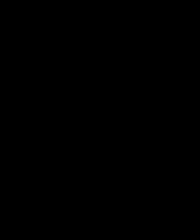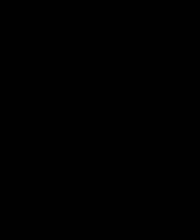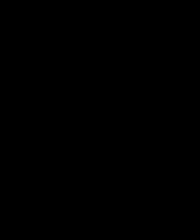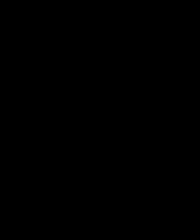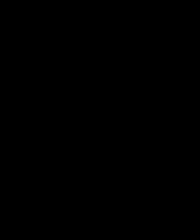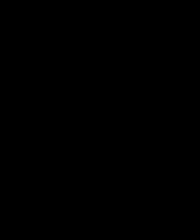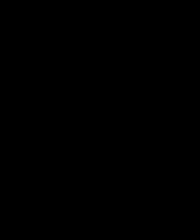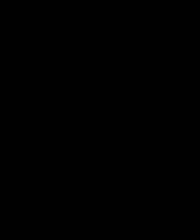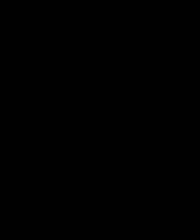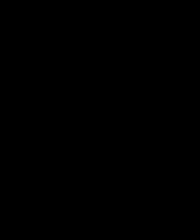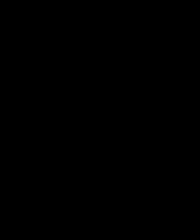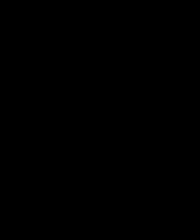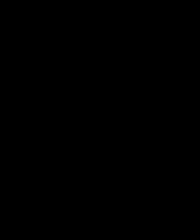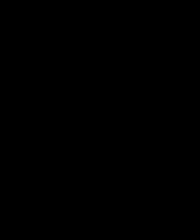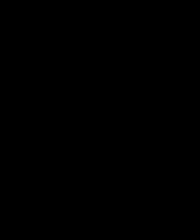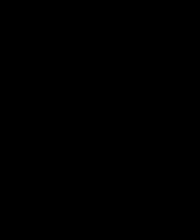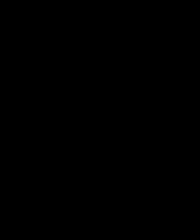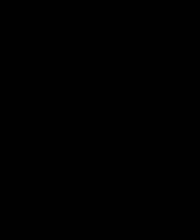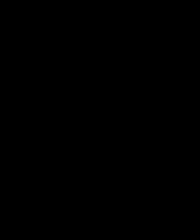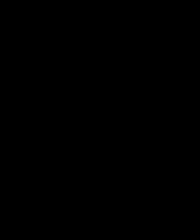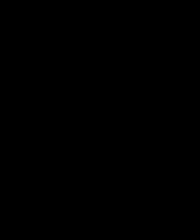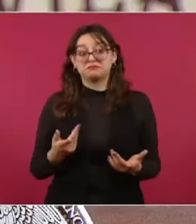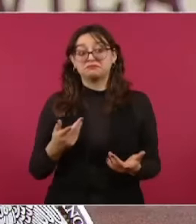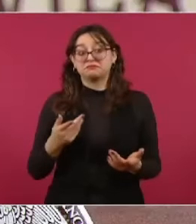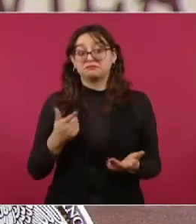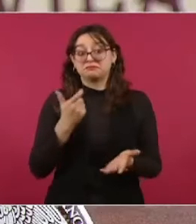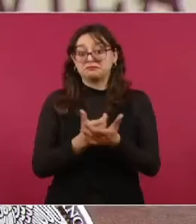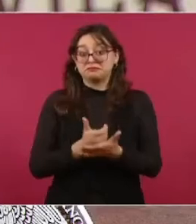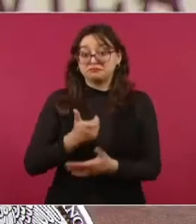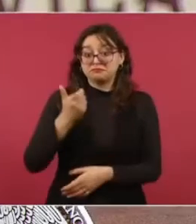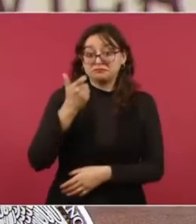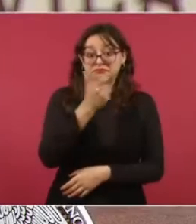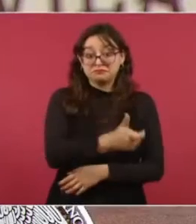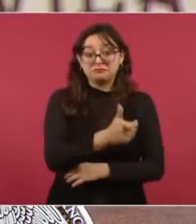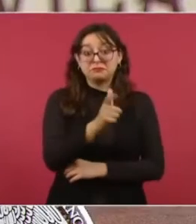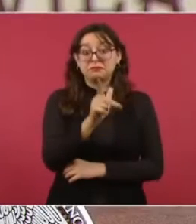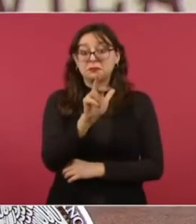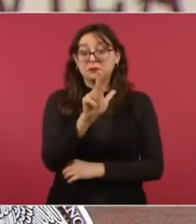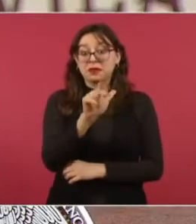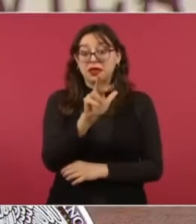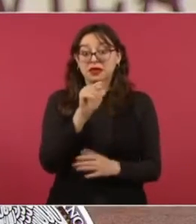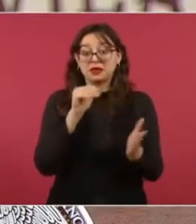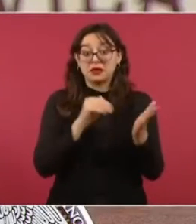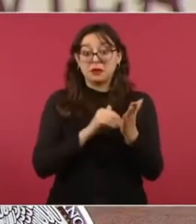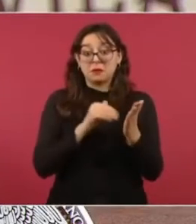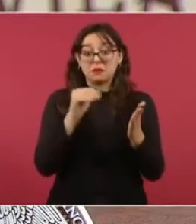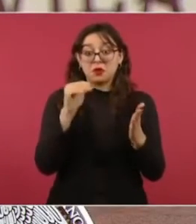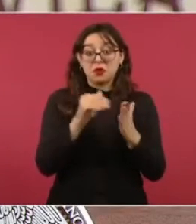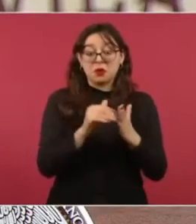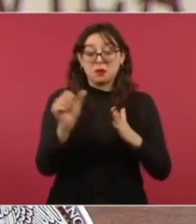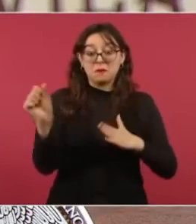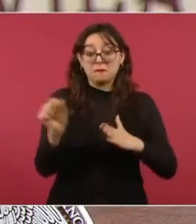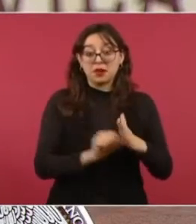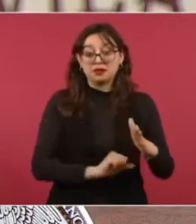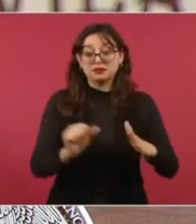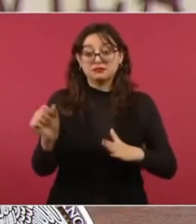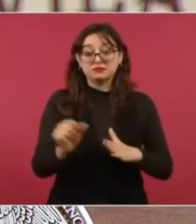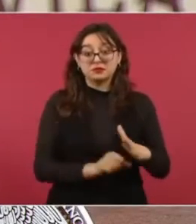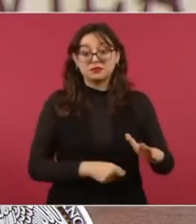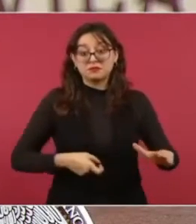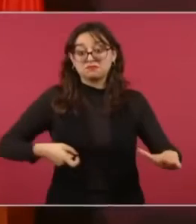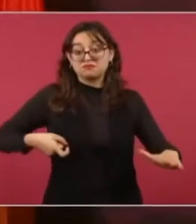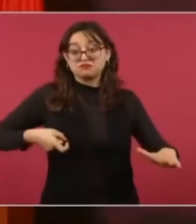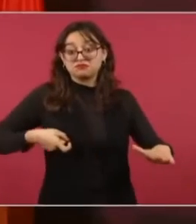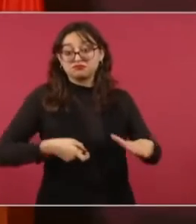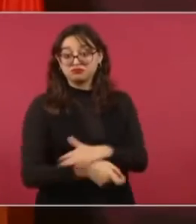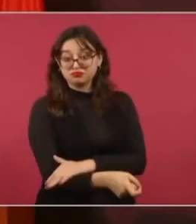que Genaro García Luna pagó 25 millones de pesos al mes en sobornos a ese